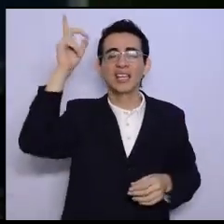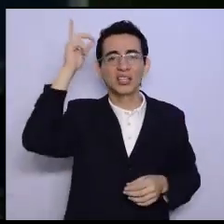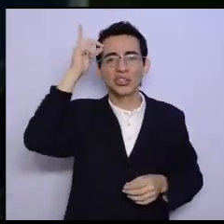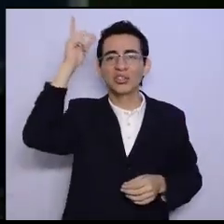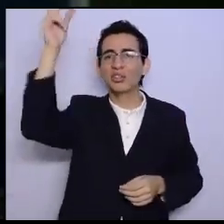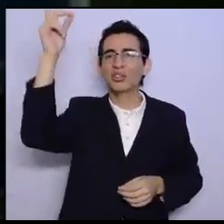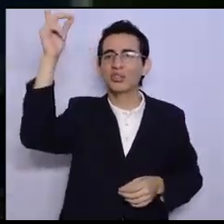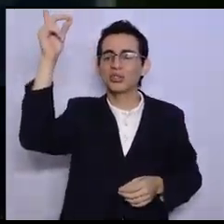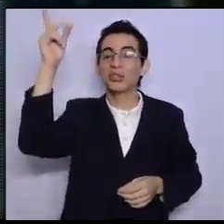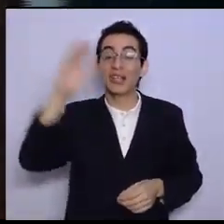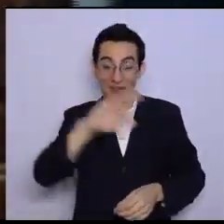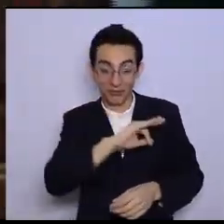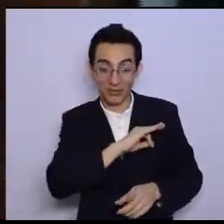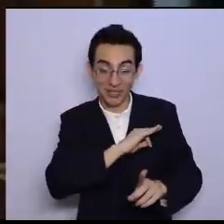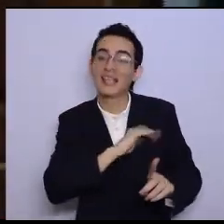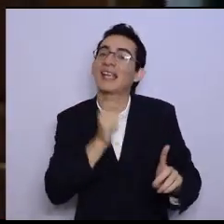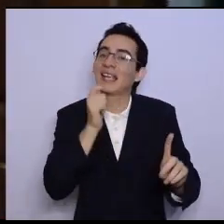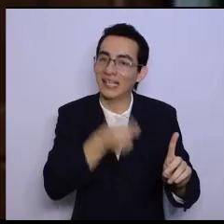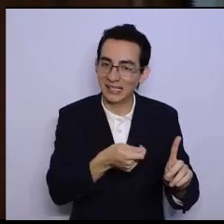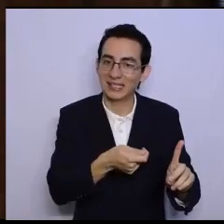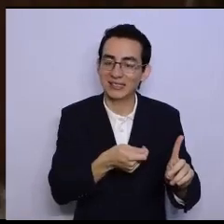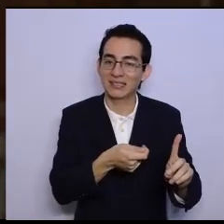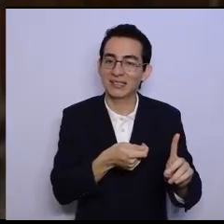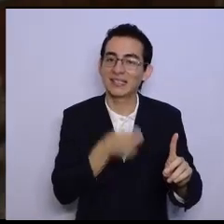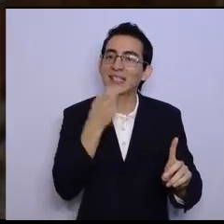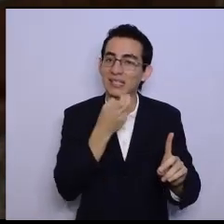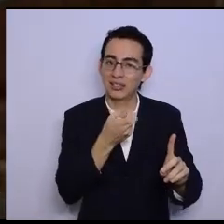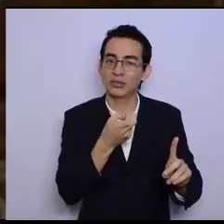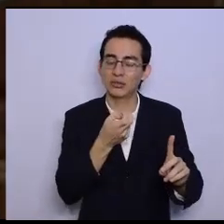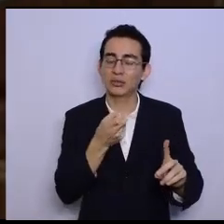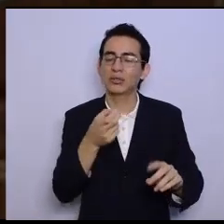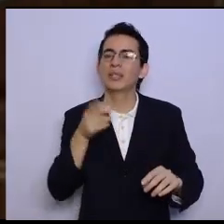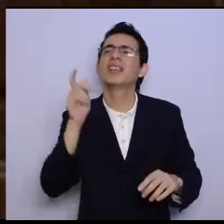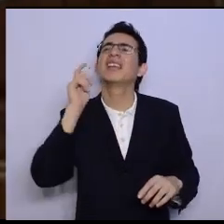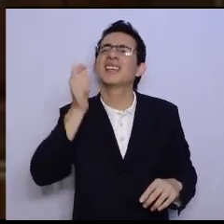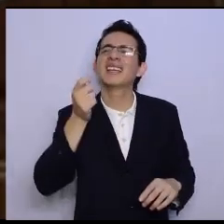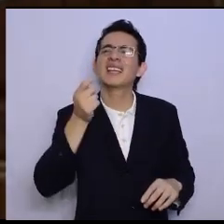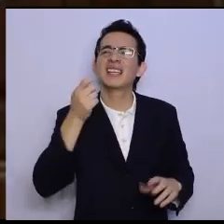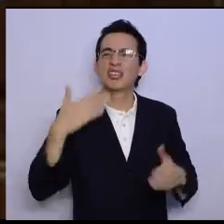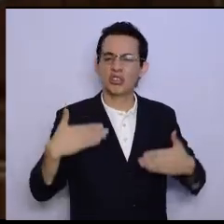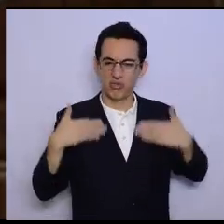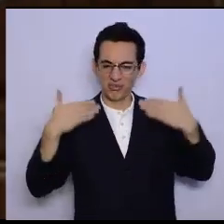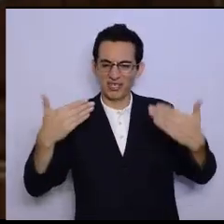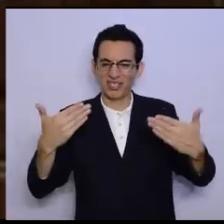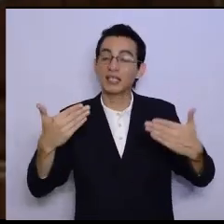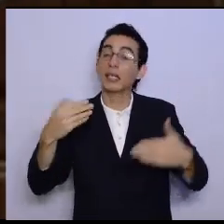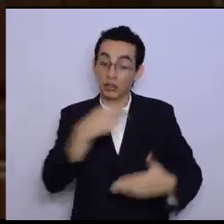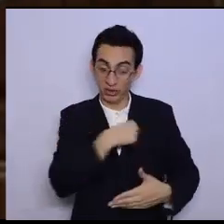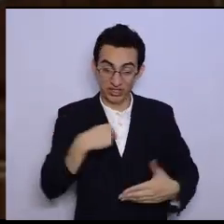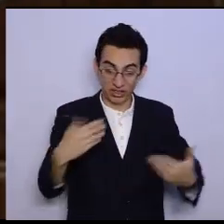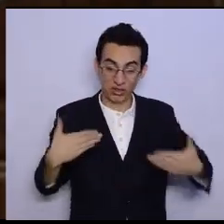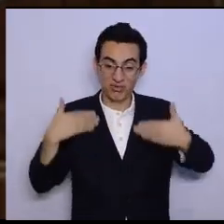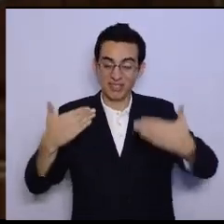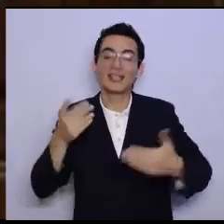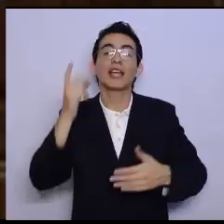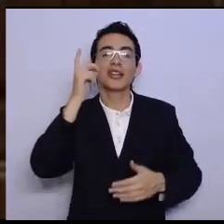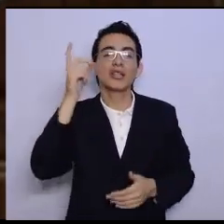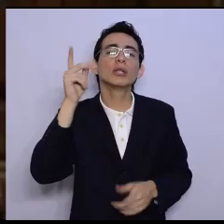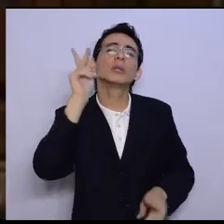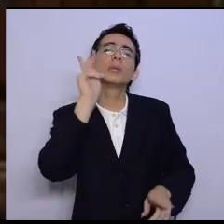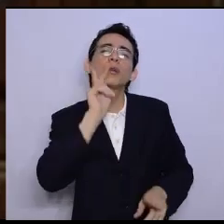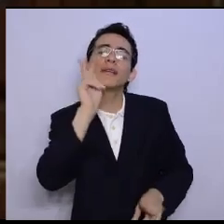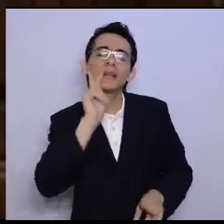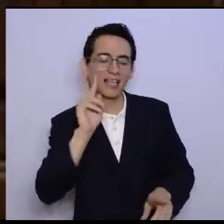¿Qué es lo que va a meter al crisol el Señor? Nuestra confianza en Él. Porque es lo que